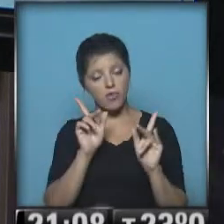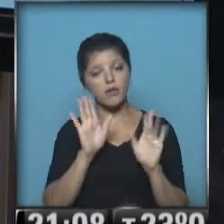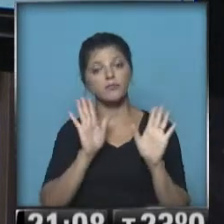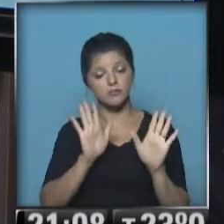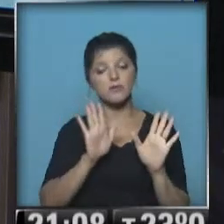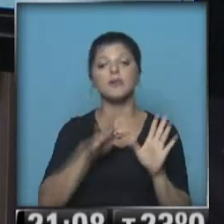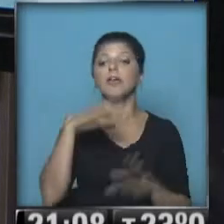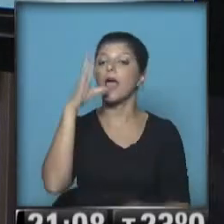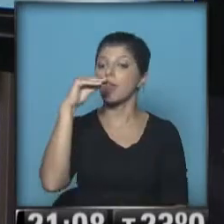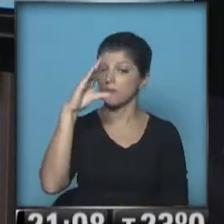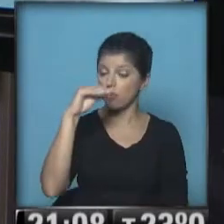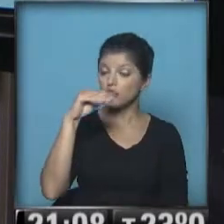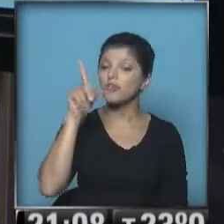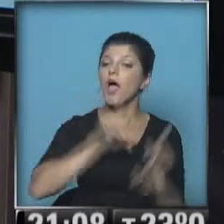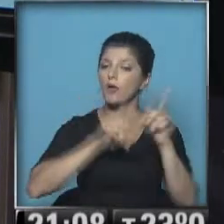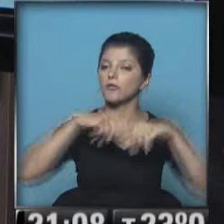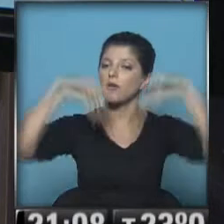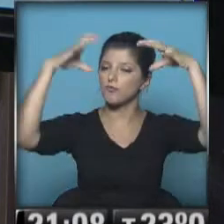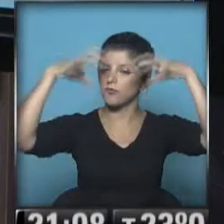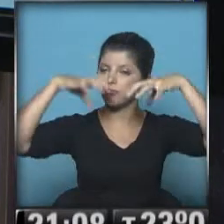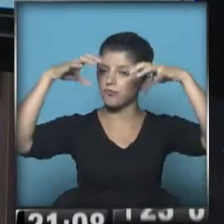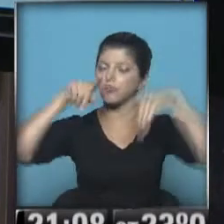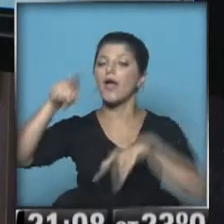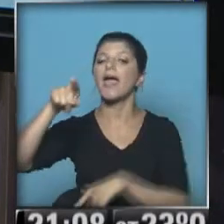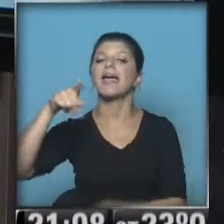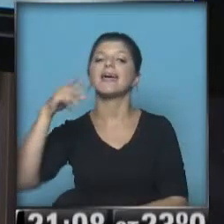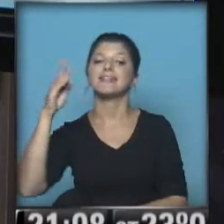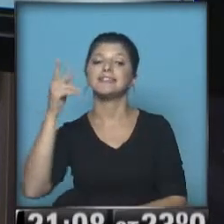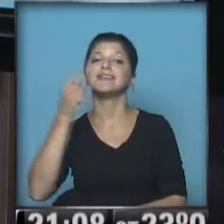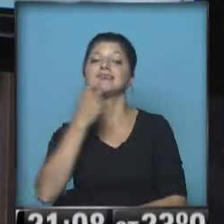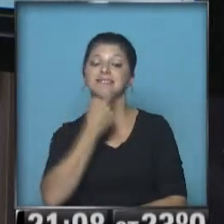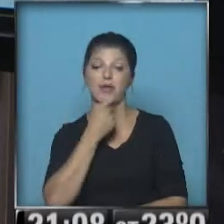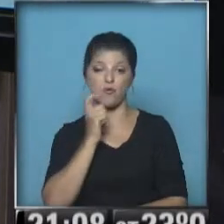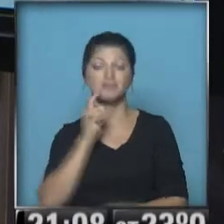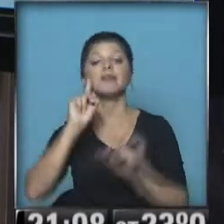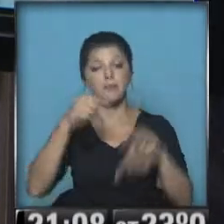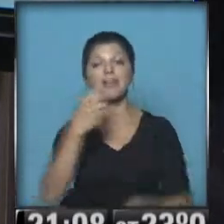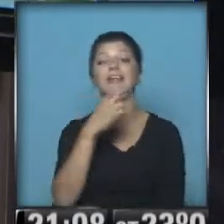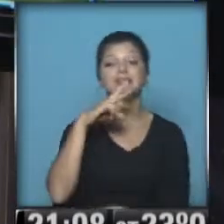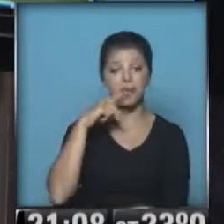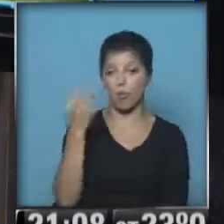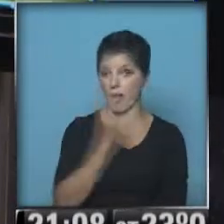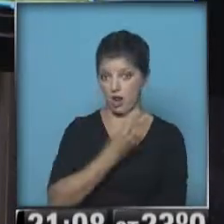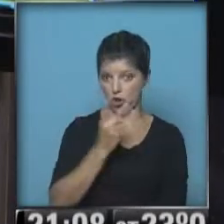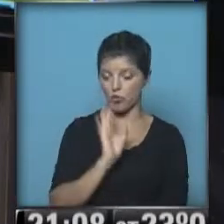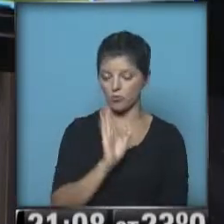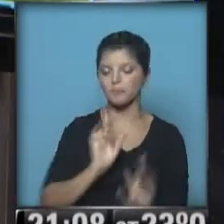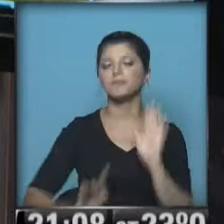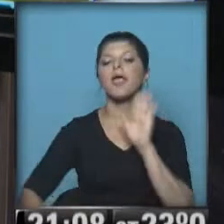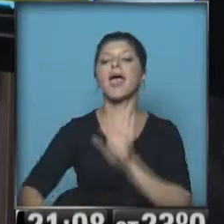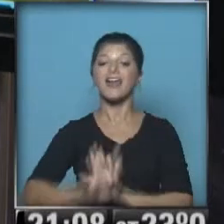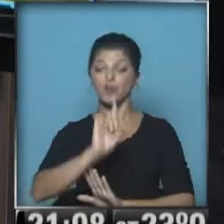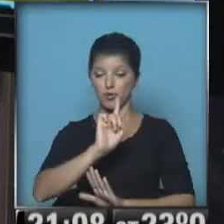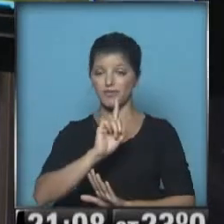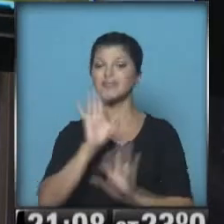final del día martes algo de inestabilidad en la provincia de San Luis y también en la provincia de San Juan. En el noroeste argentino, hacia allí